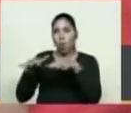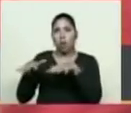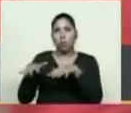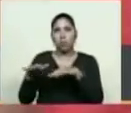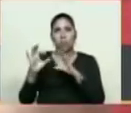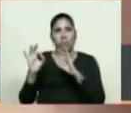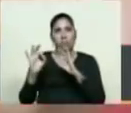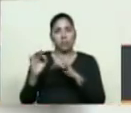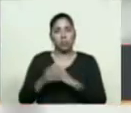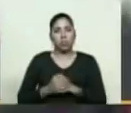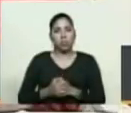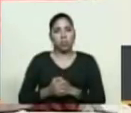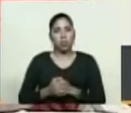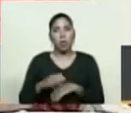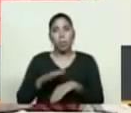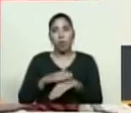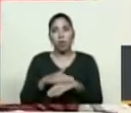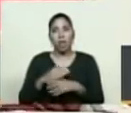Sí.